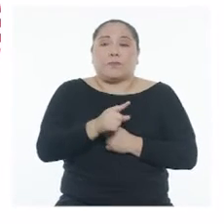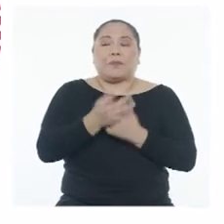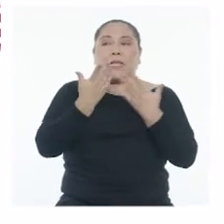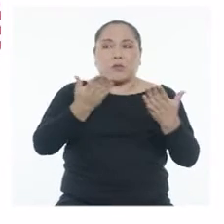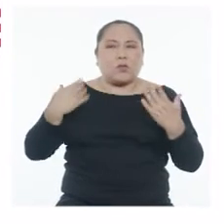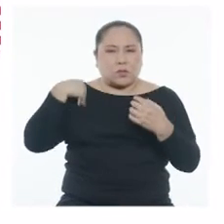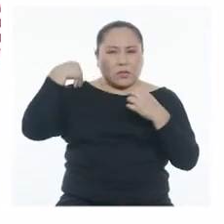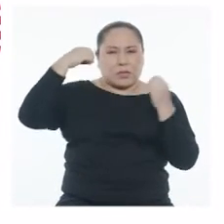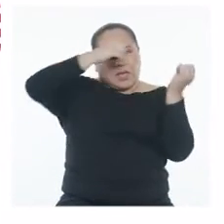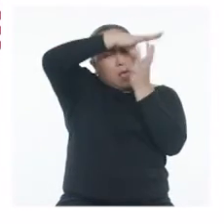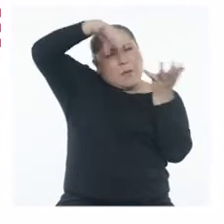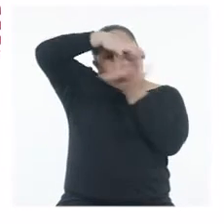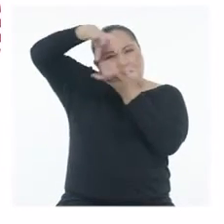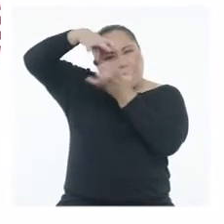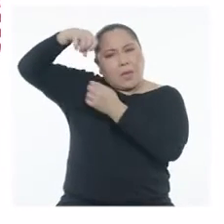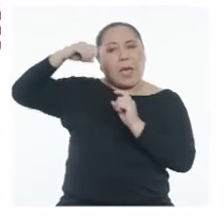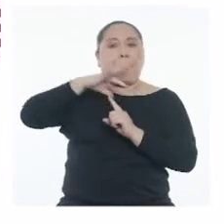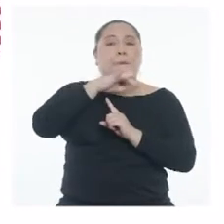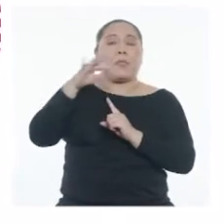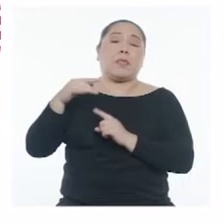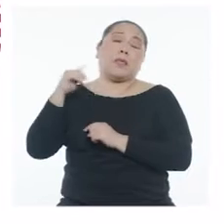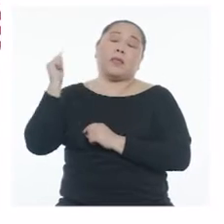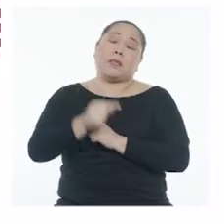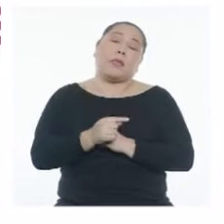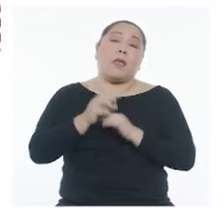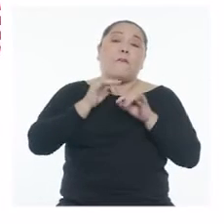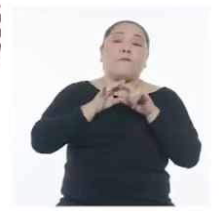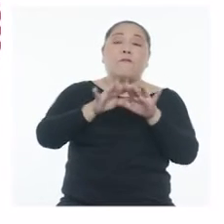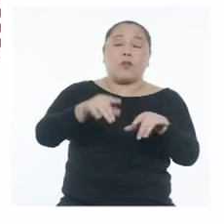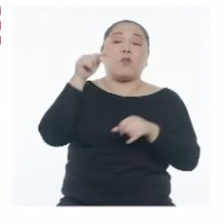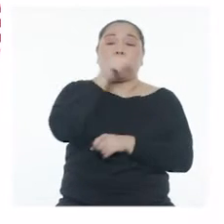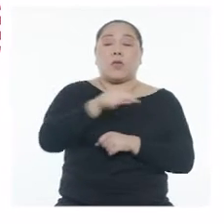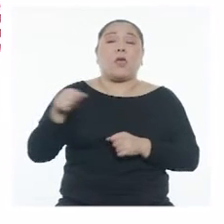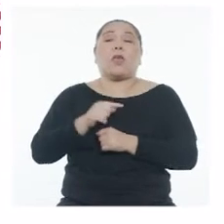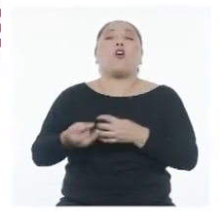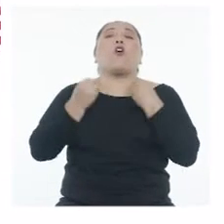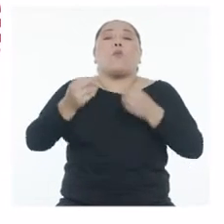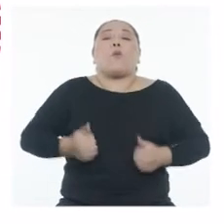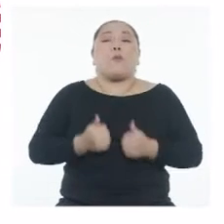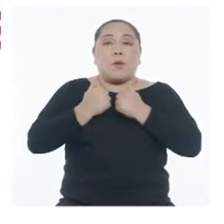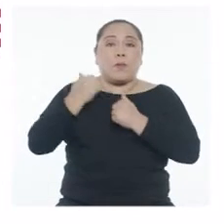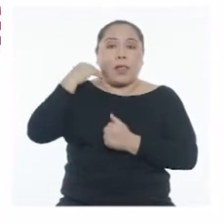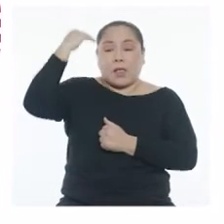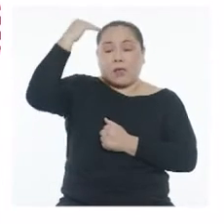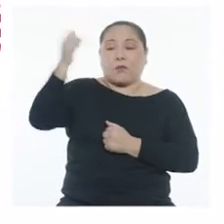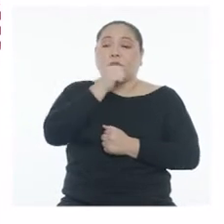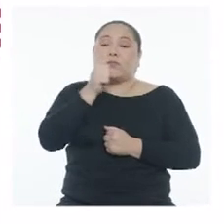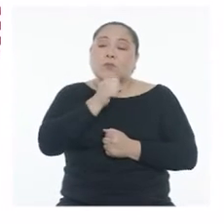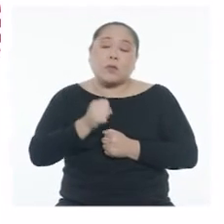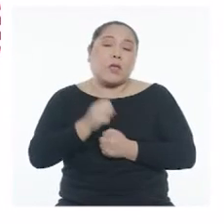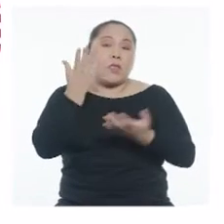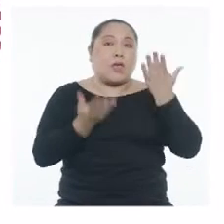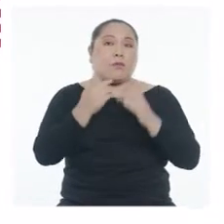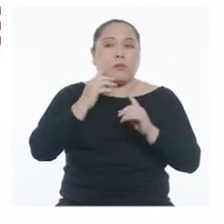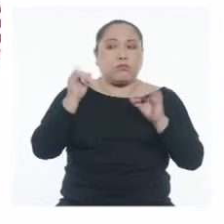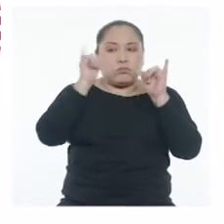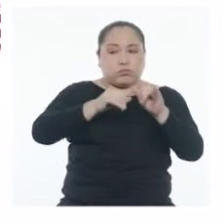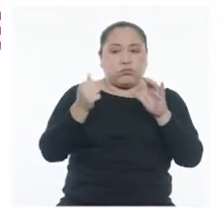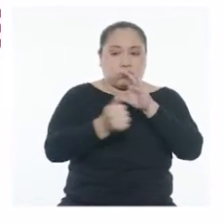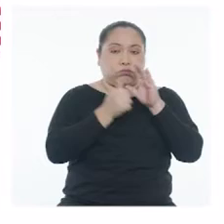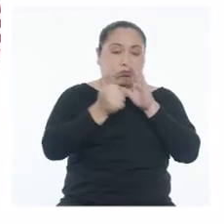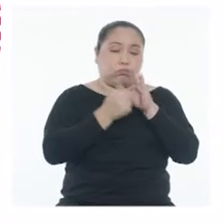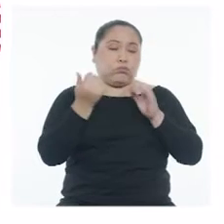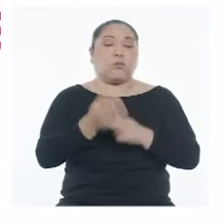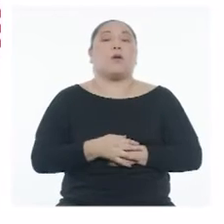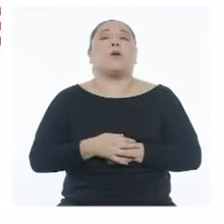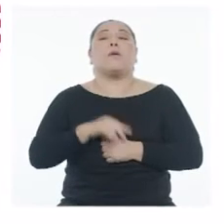los factores ambientales influyen en el contexto en el que vive el adulto mayor, tal vez en condiciones de hacinamiento